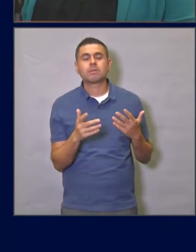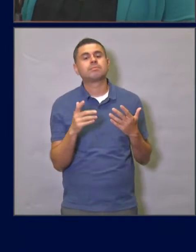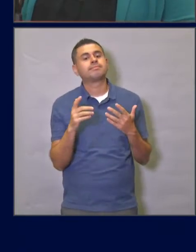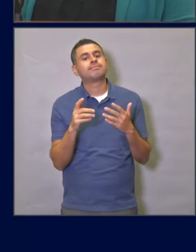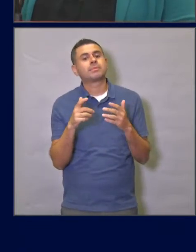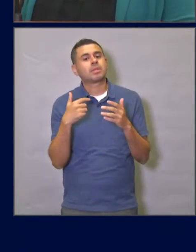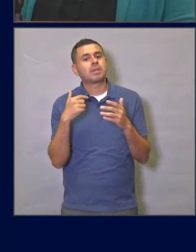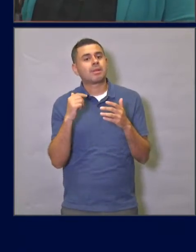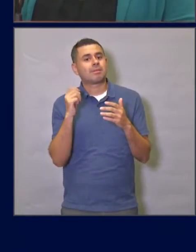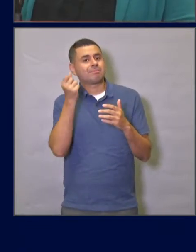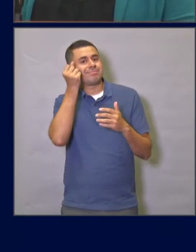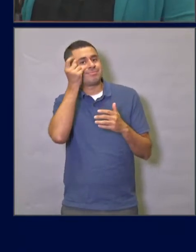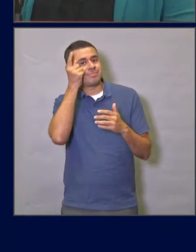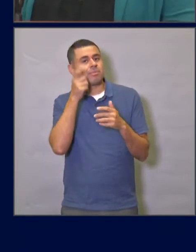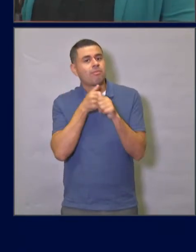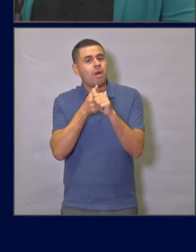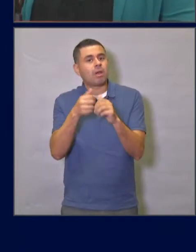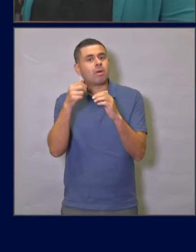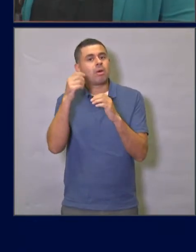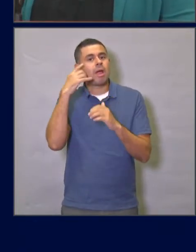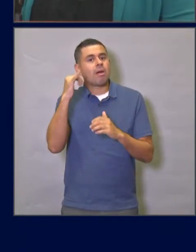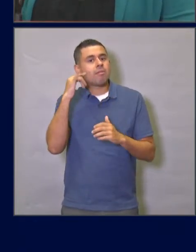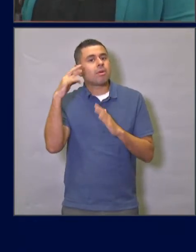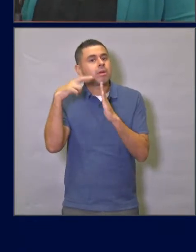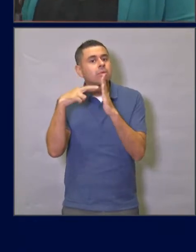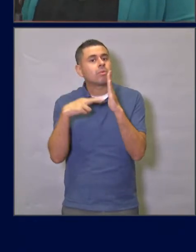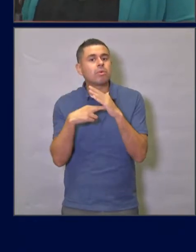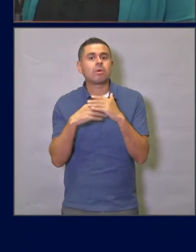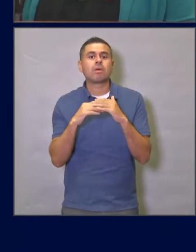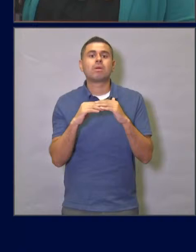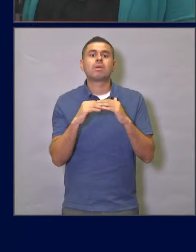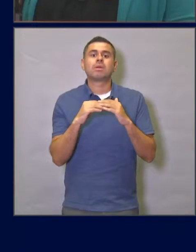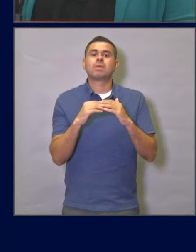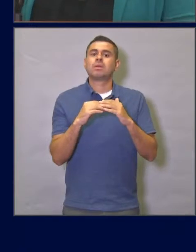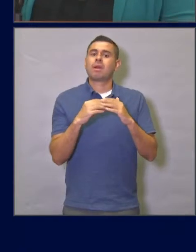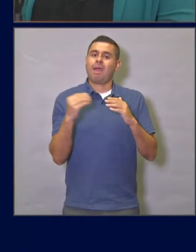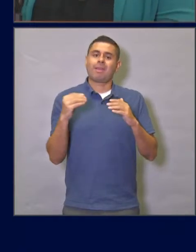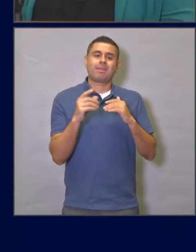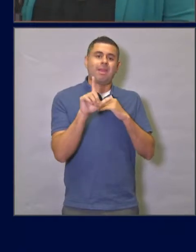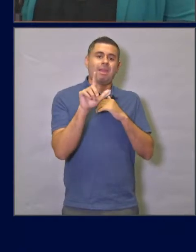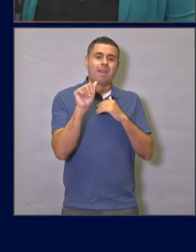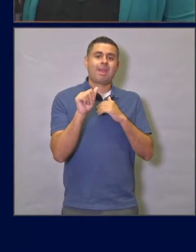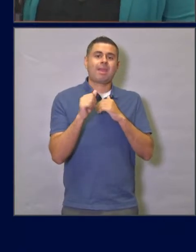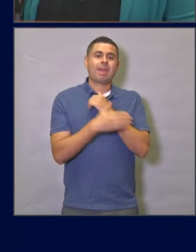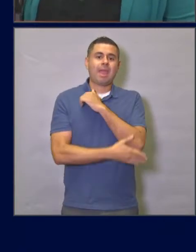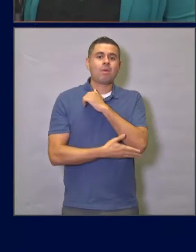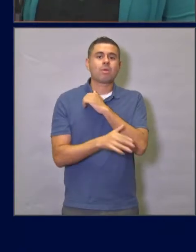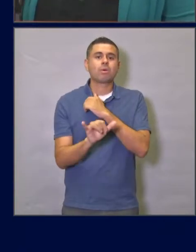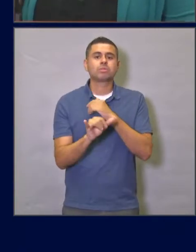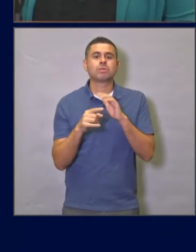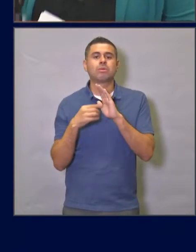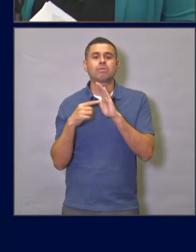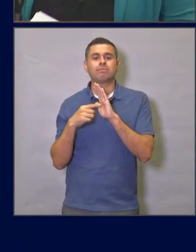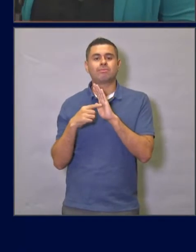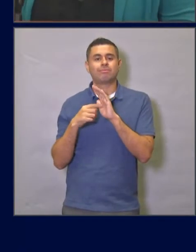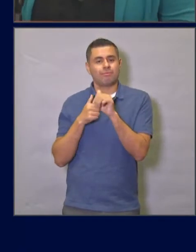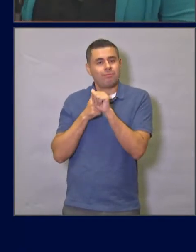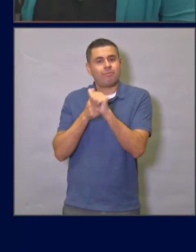enfoque del condado de Los Ángeles para reabrir de manera cautelosa. Next slide, please.